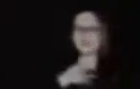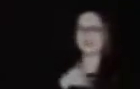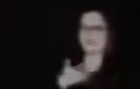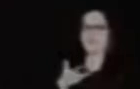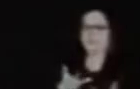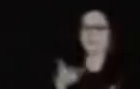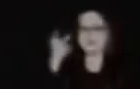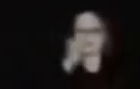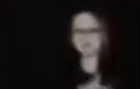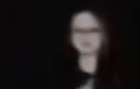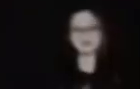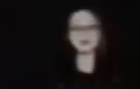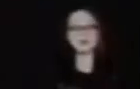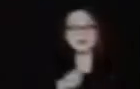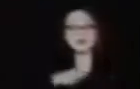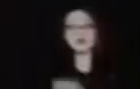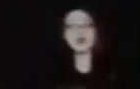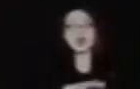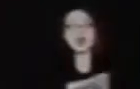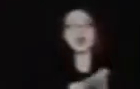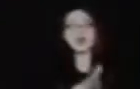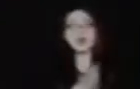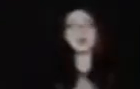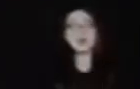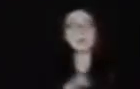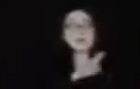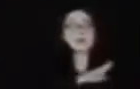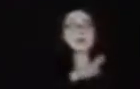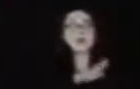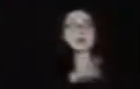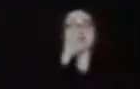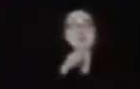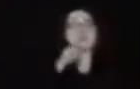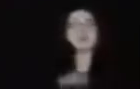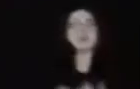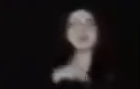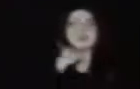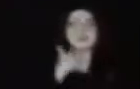ha sido en México sinónimo de corrupción.